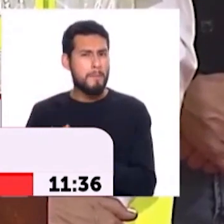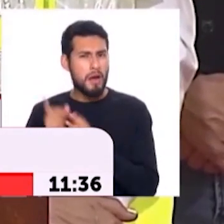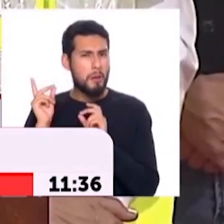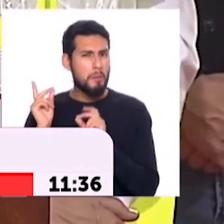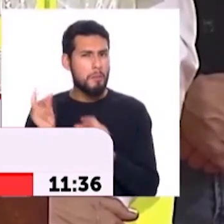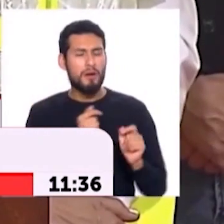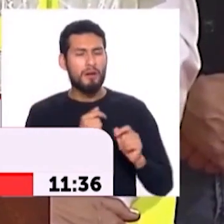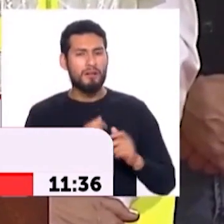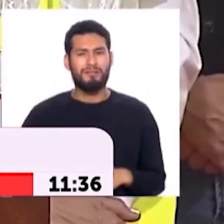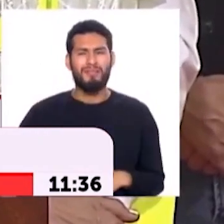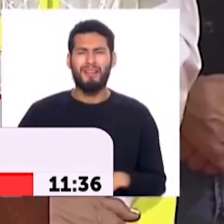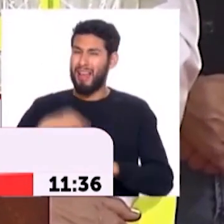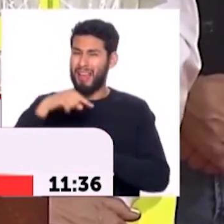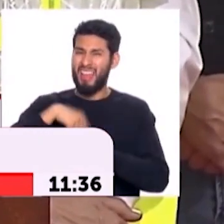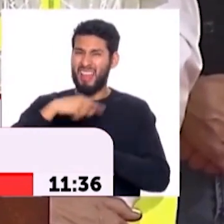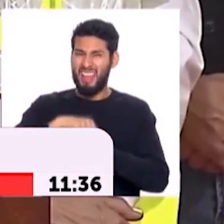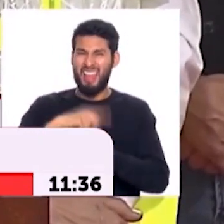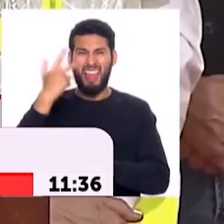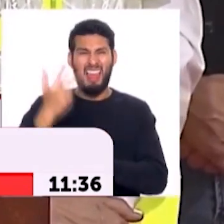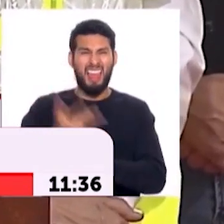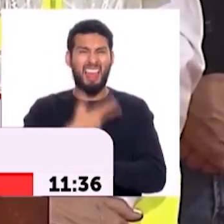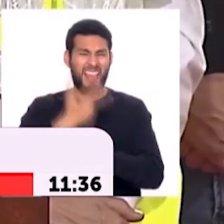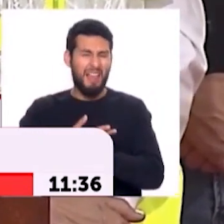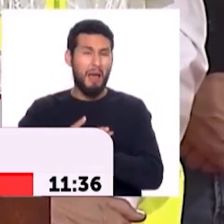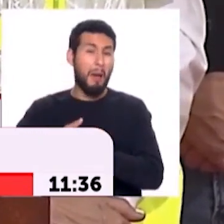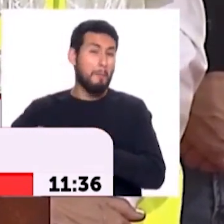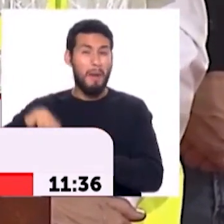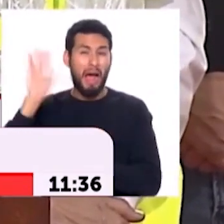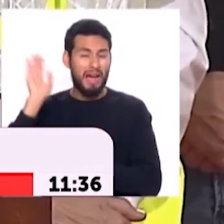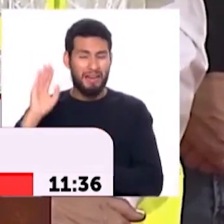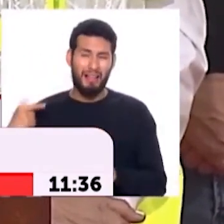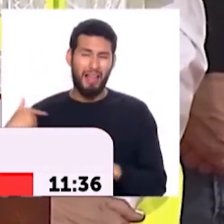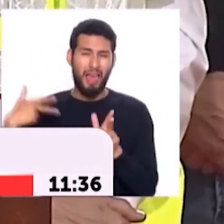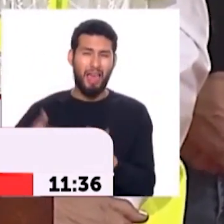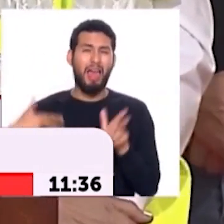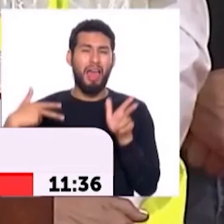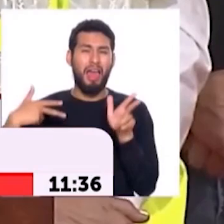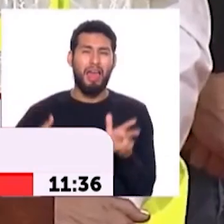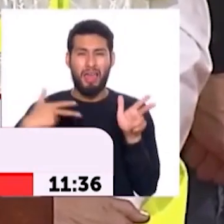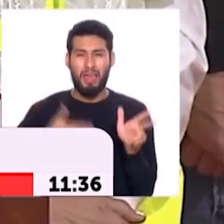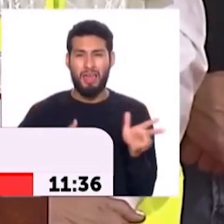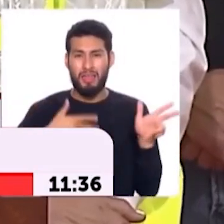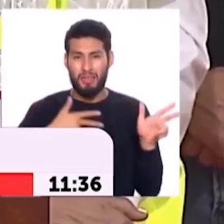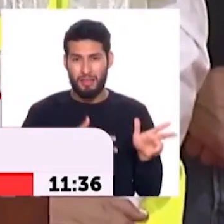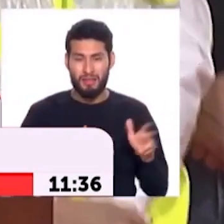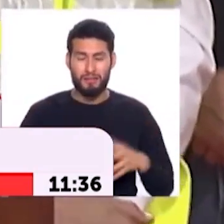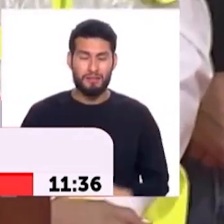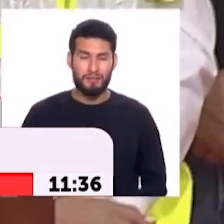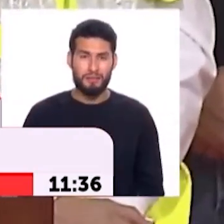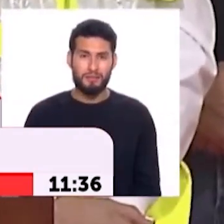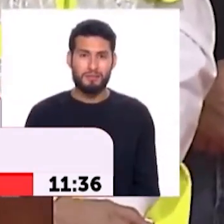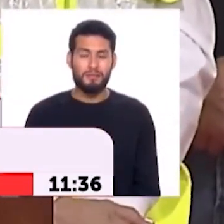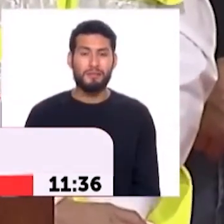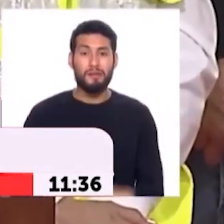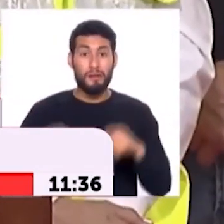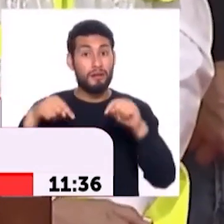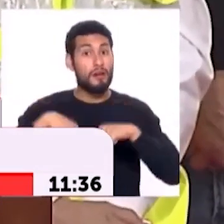del metro, que ya se vienen años realizándose, Pedro. Escuchemos lo que dijo. Ministra de